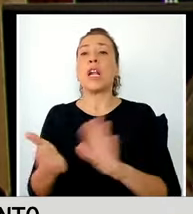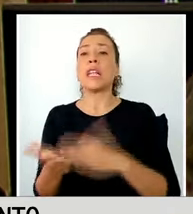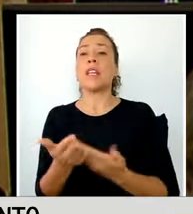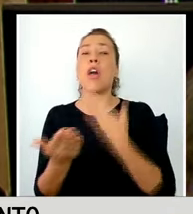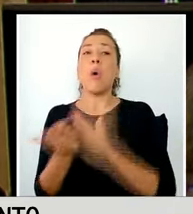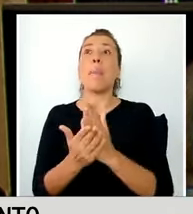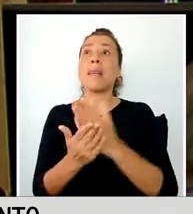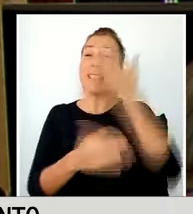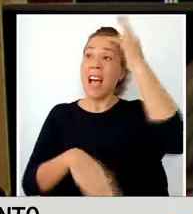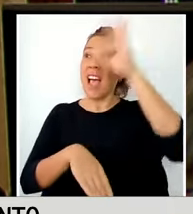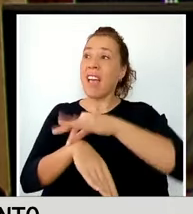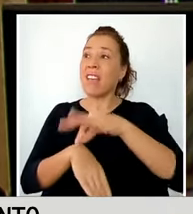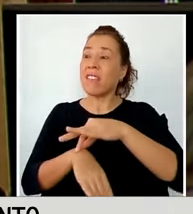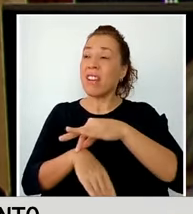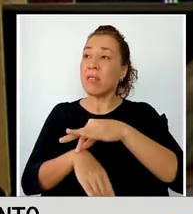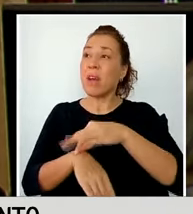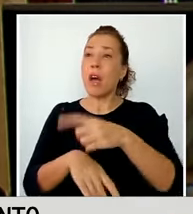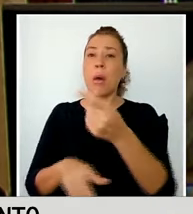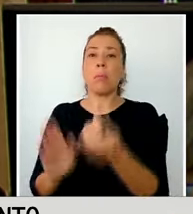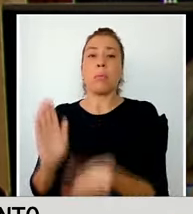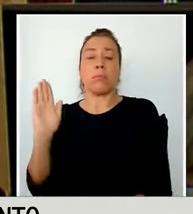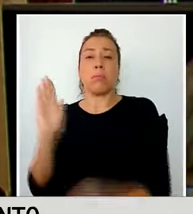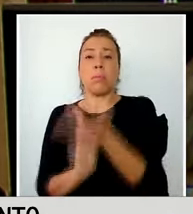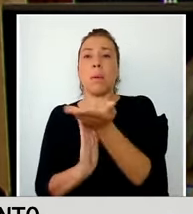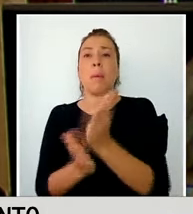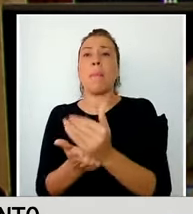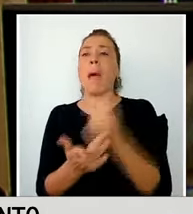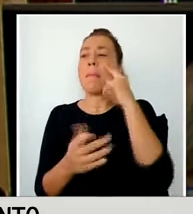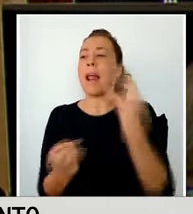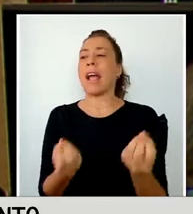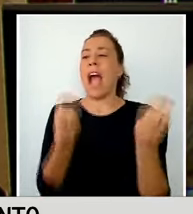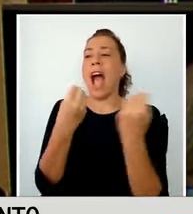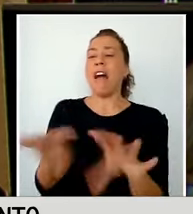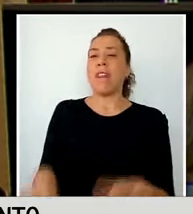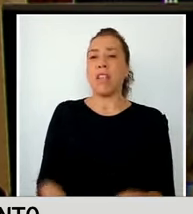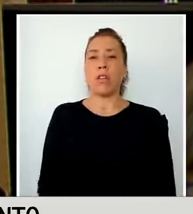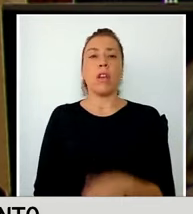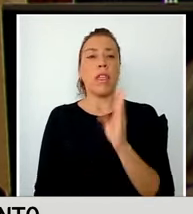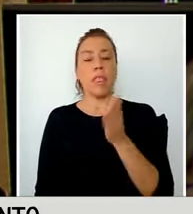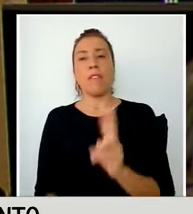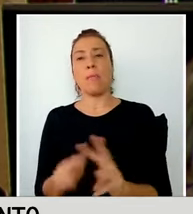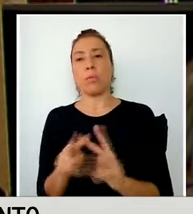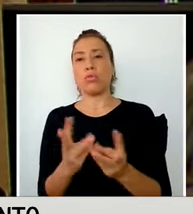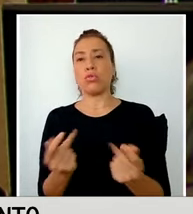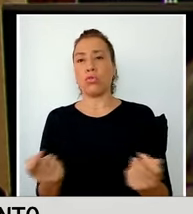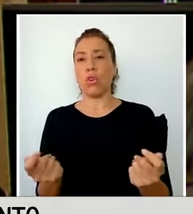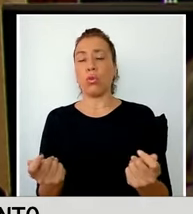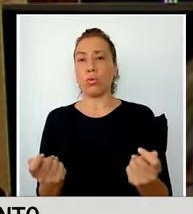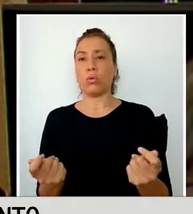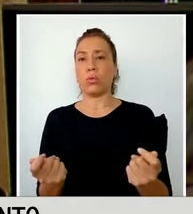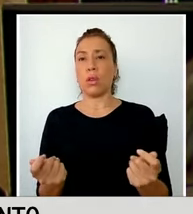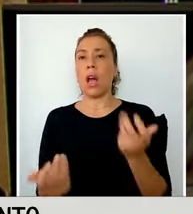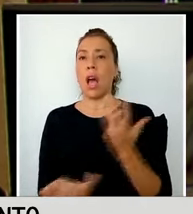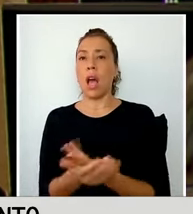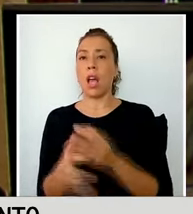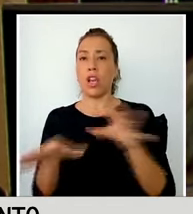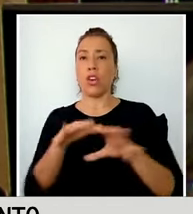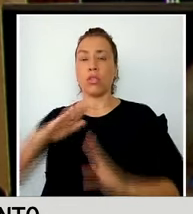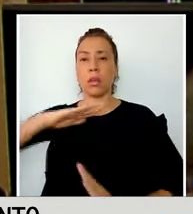las le suben los planes para que se vayan y eso tenemos que resolverlo entonces Hay cosas pendientes